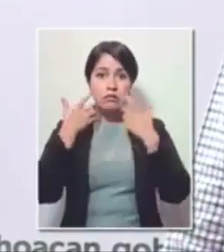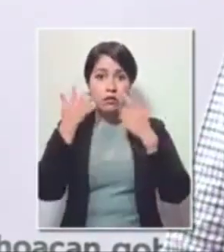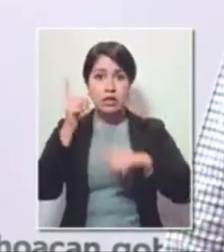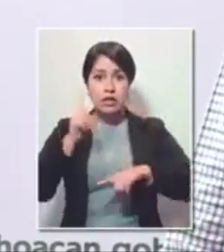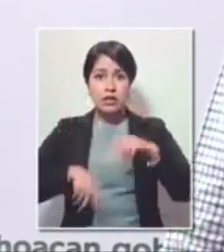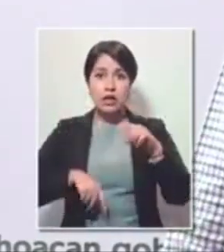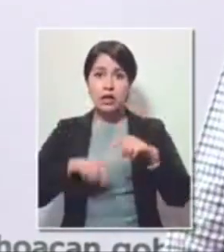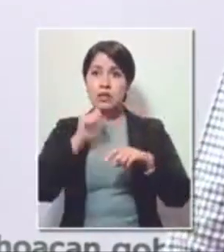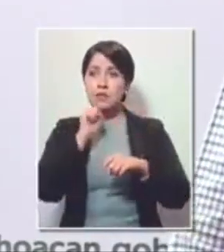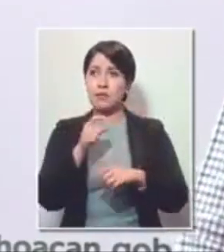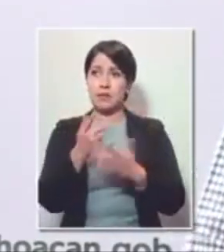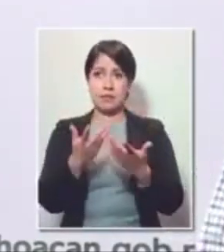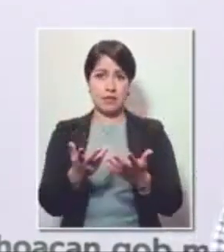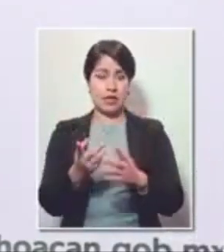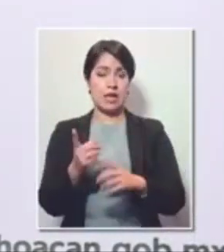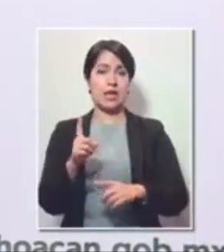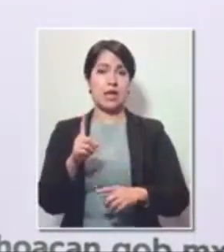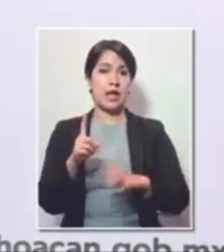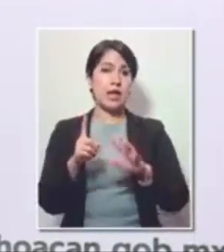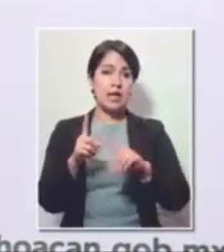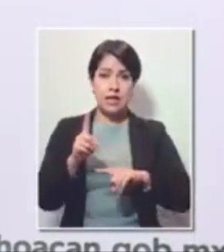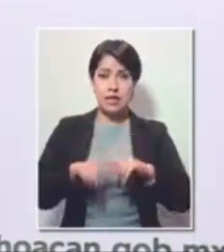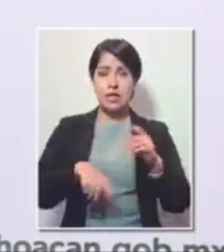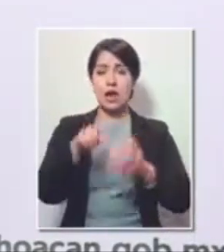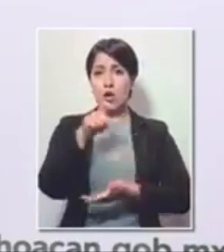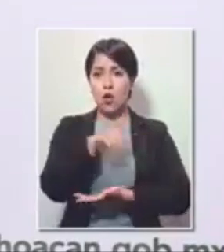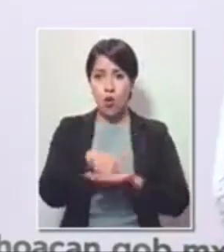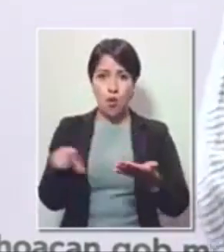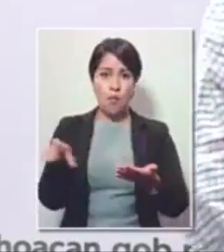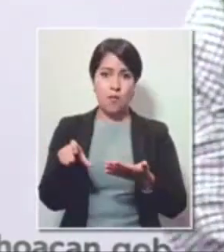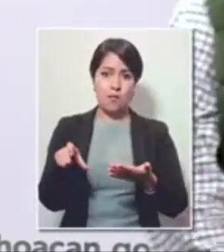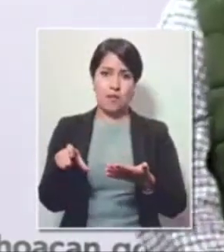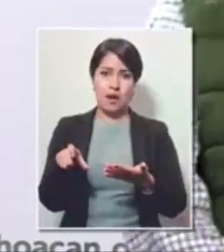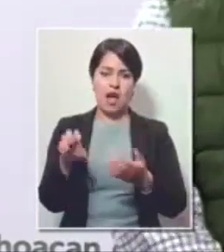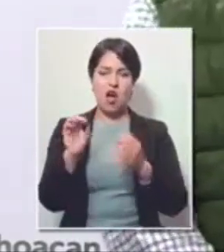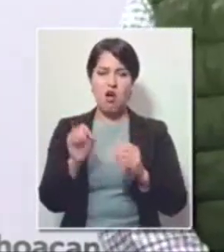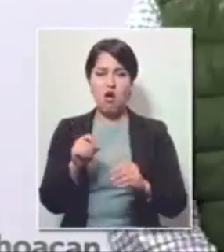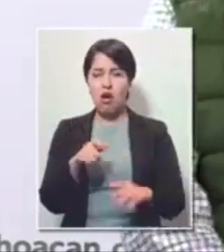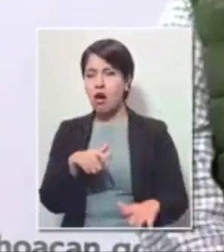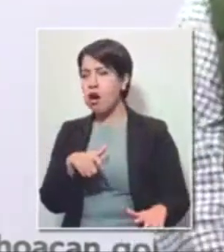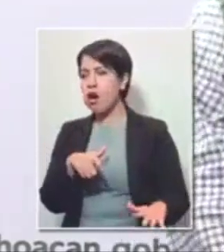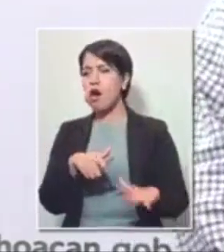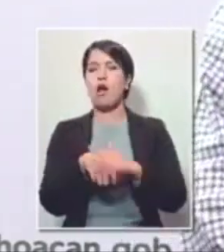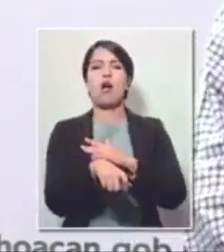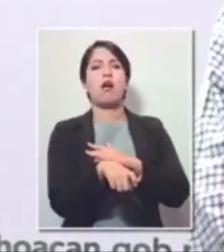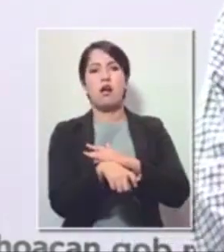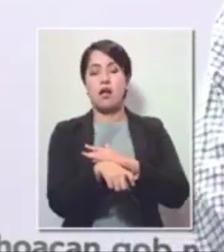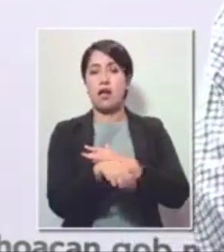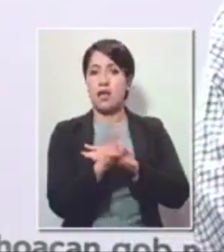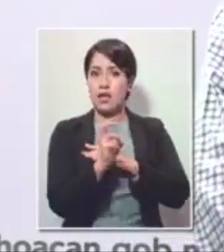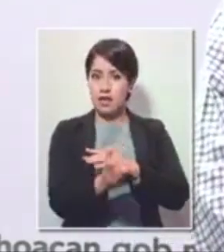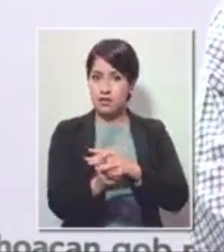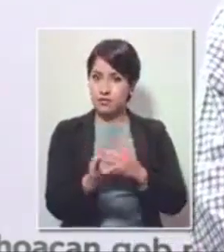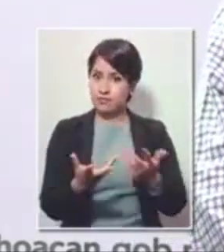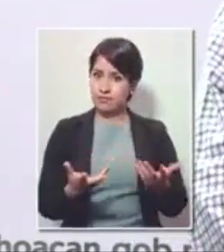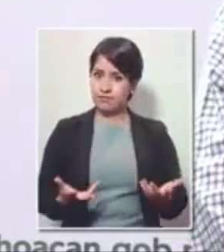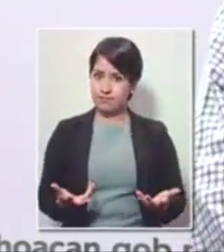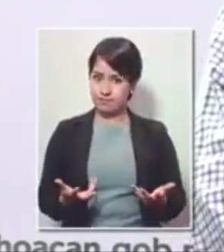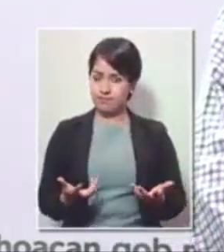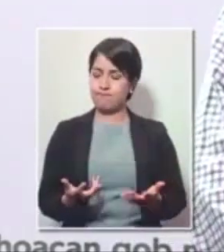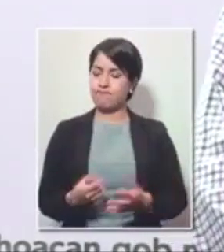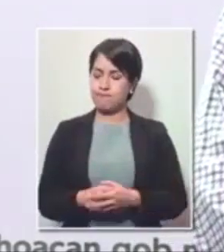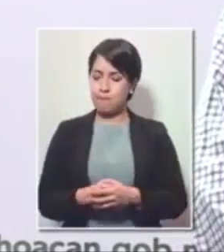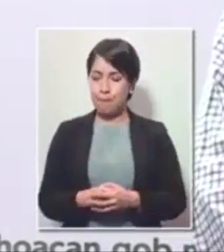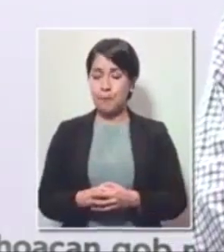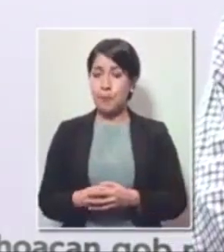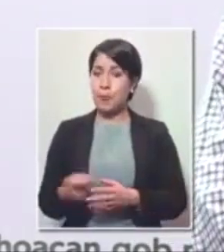combatir la compra de la justicia al mejor postor. Sí,